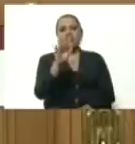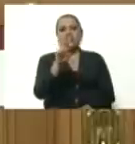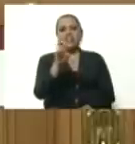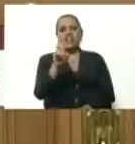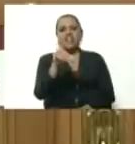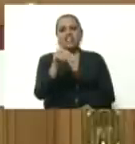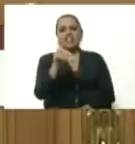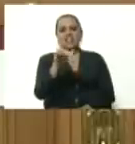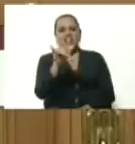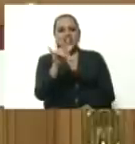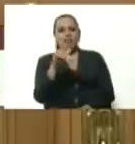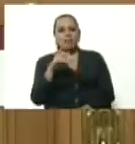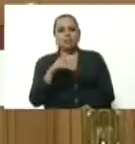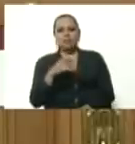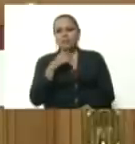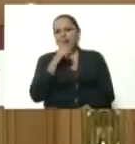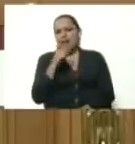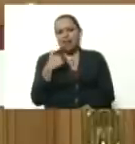Noguera es demasiado estricto.